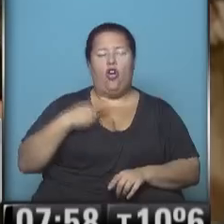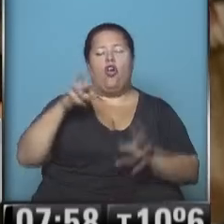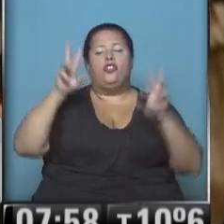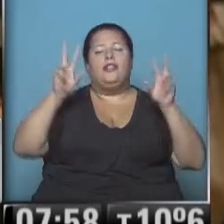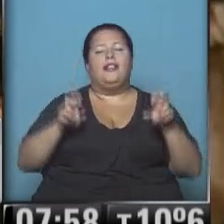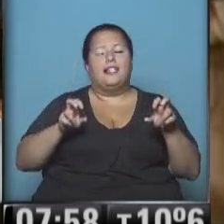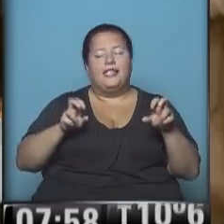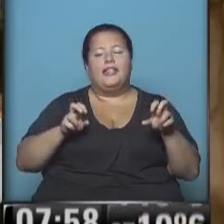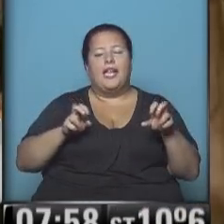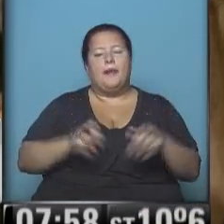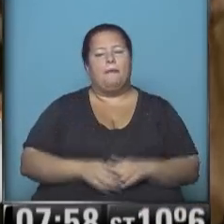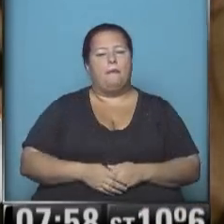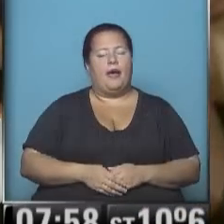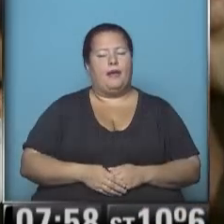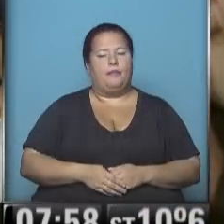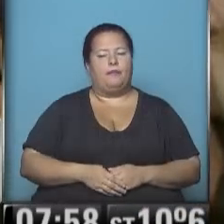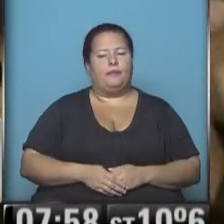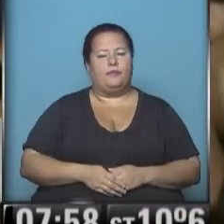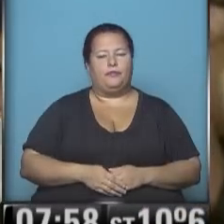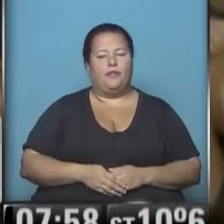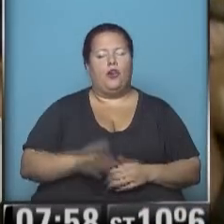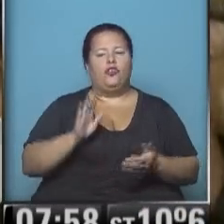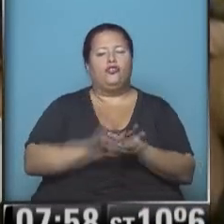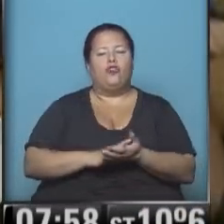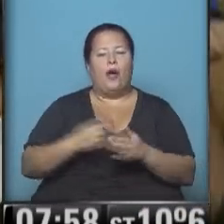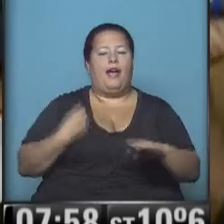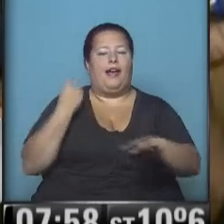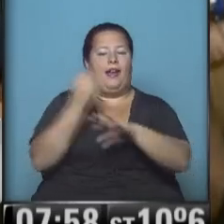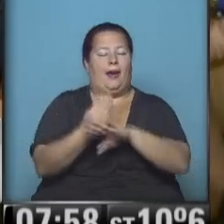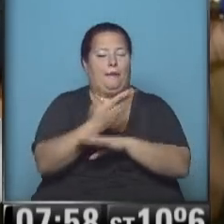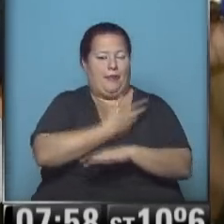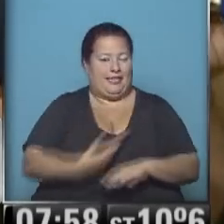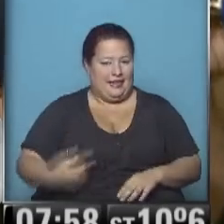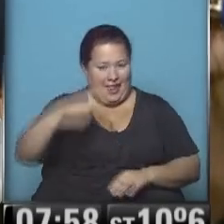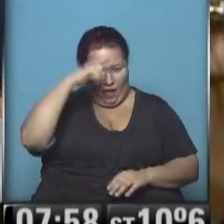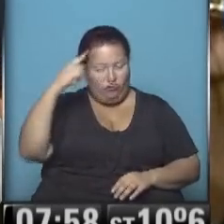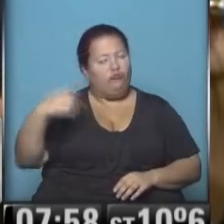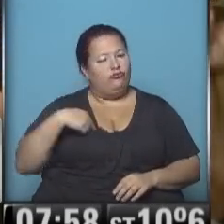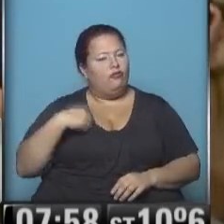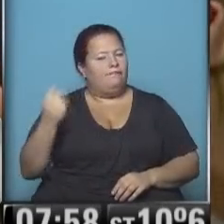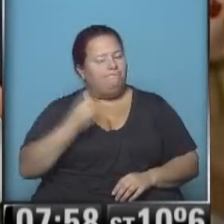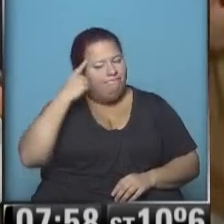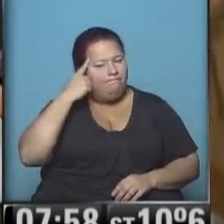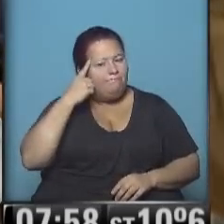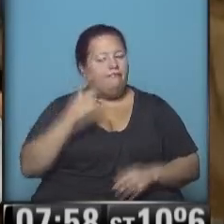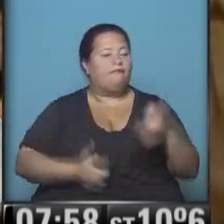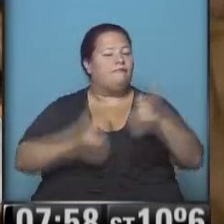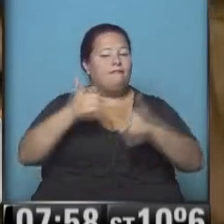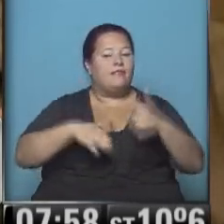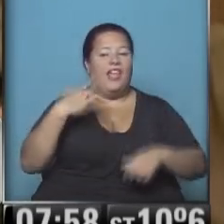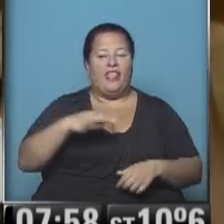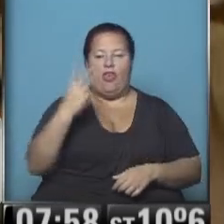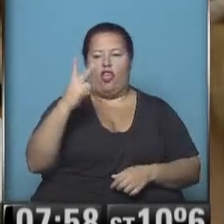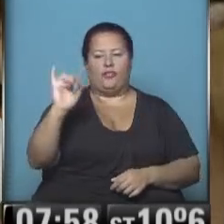contexto en el caso de la candidatura a presidente de la Nación. Yo sostenía que la competencia tenía que ser entre los